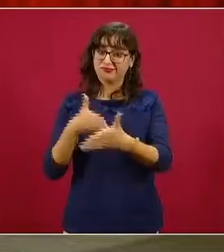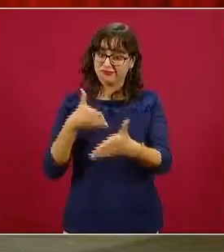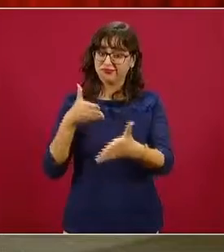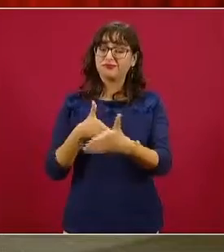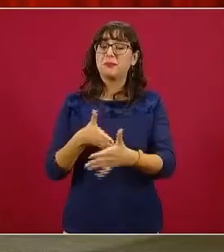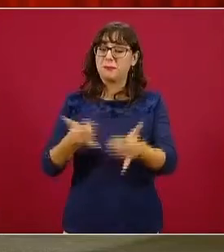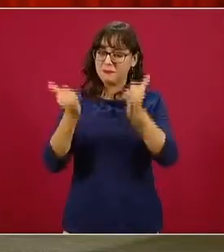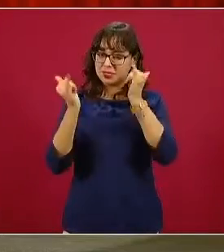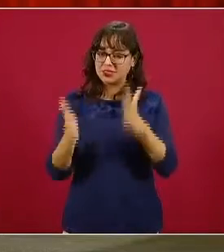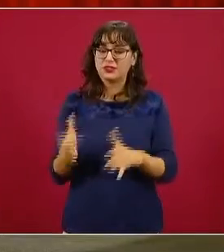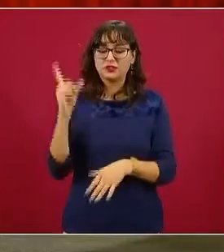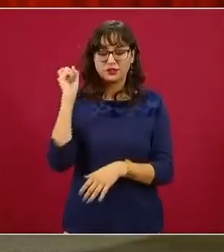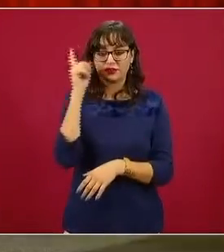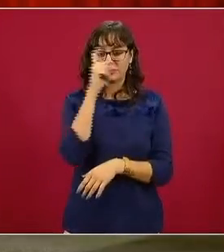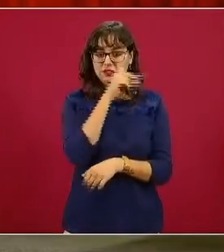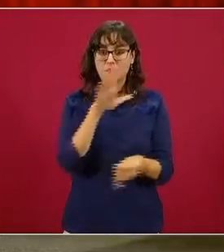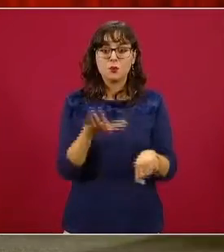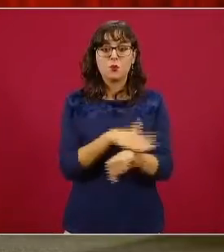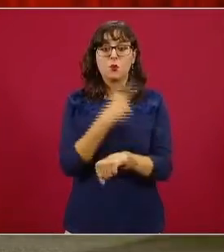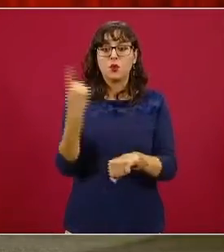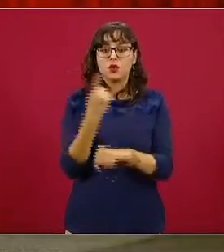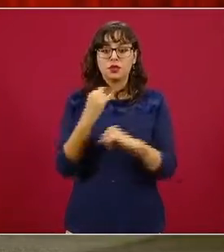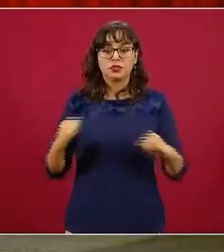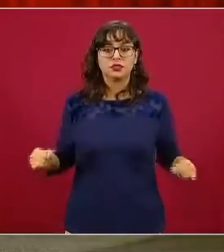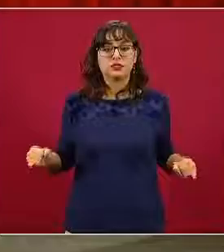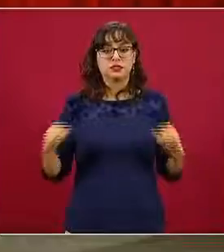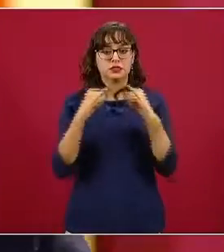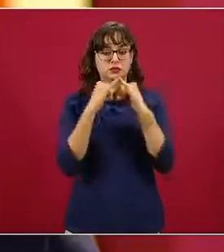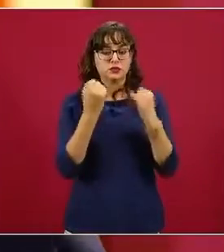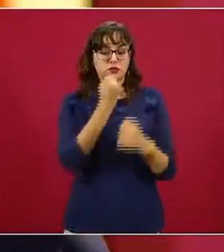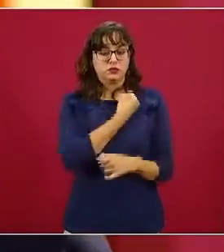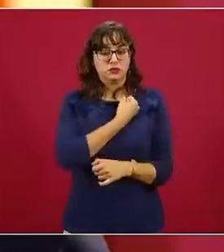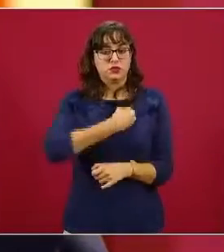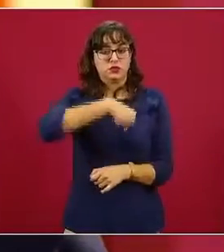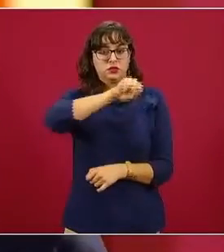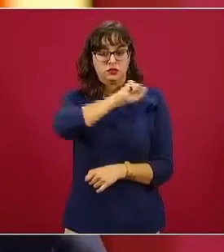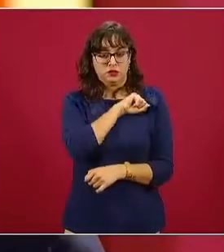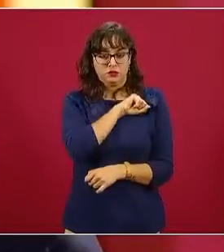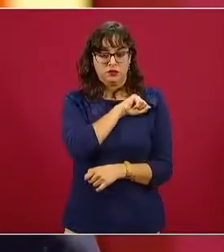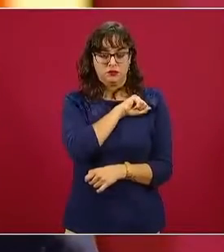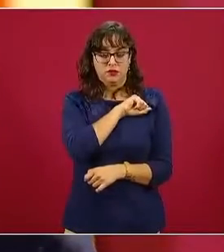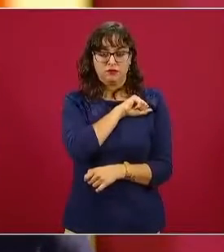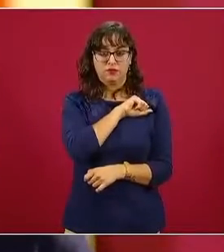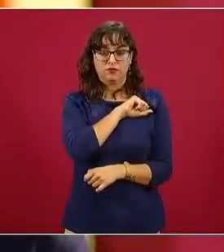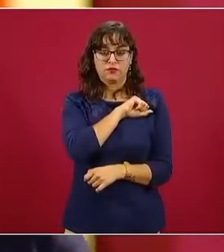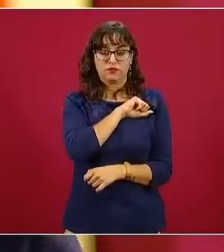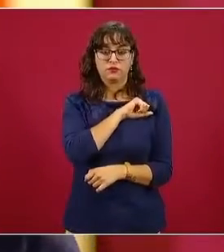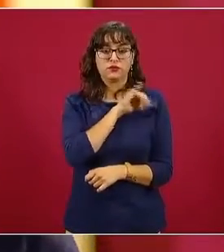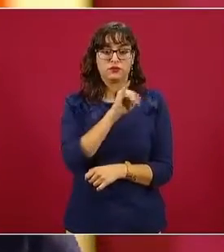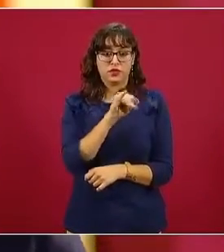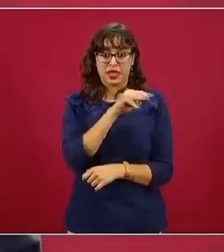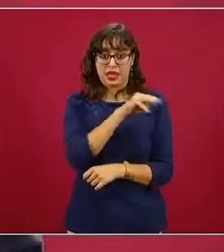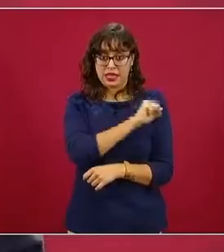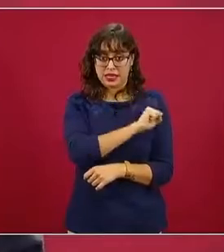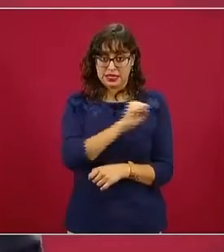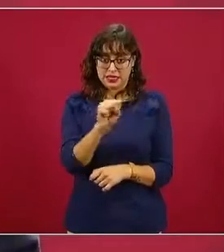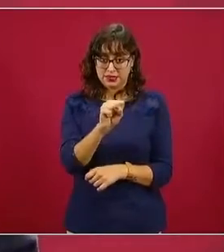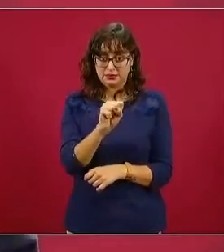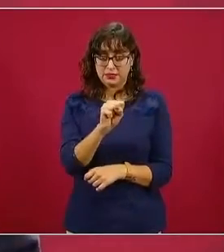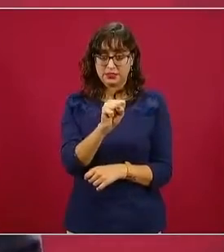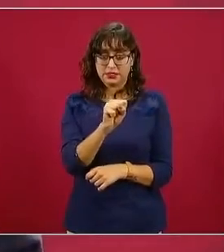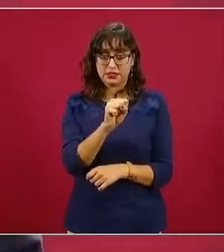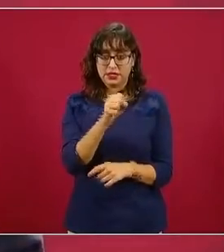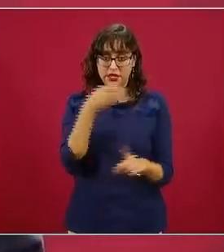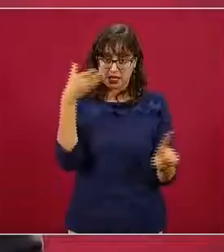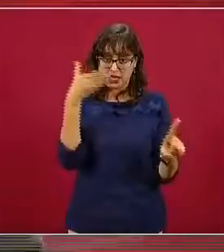importantísimas porque las instituciones de seguridad social, de manera específica el IMSS, el Instituto Mexicano